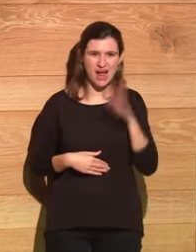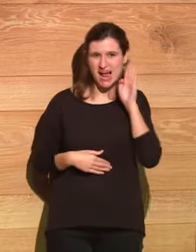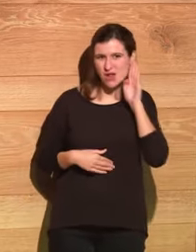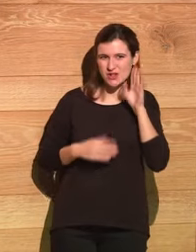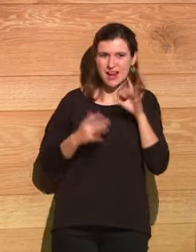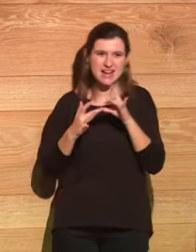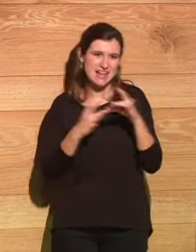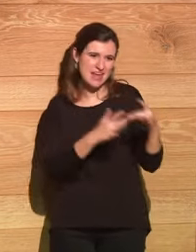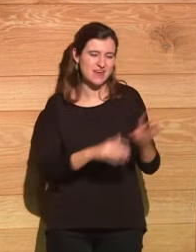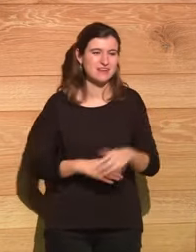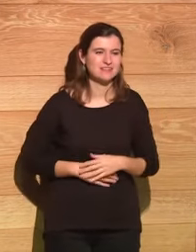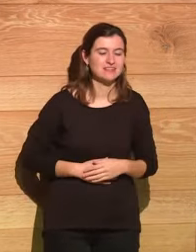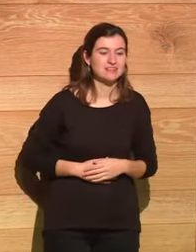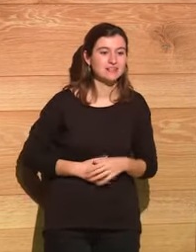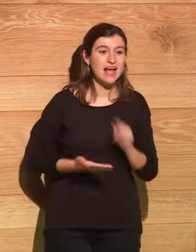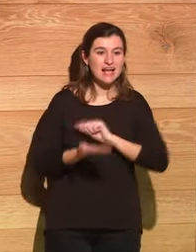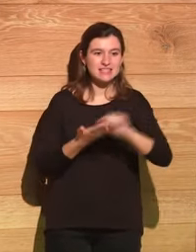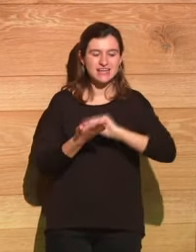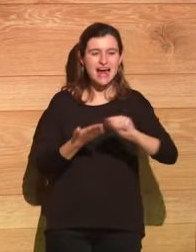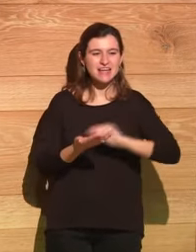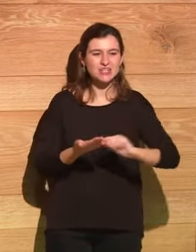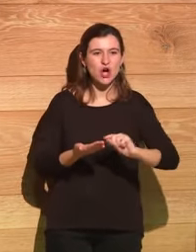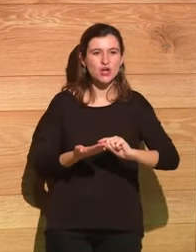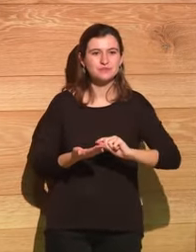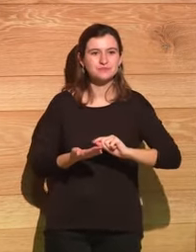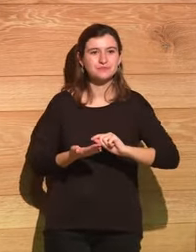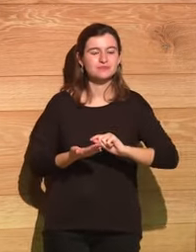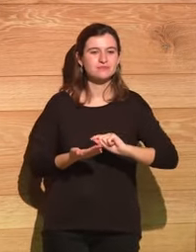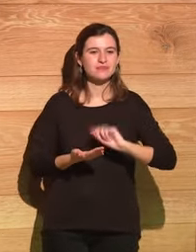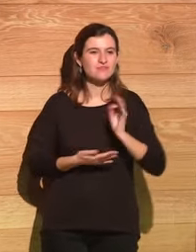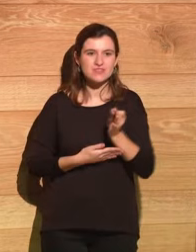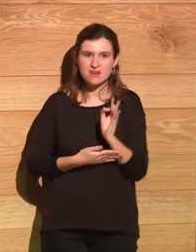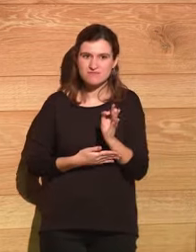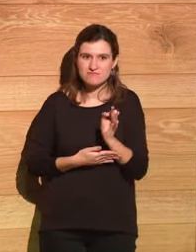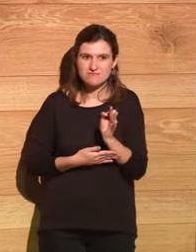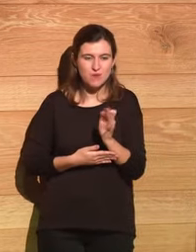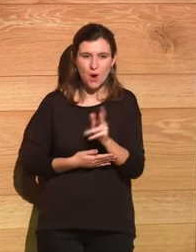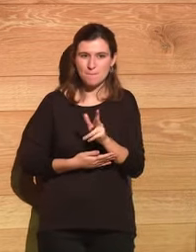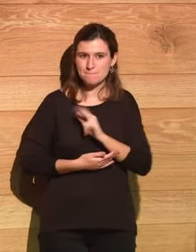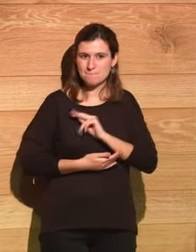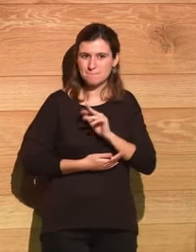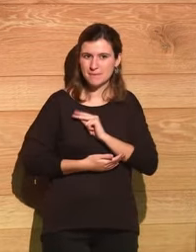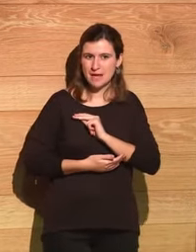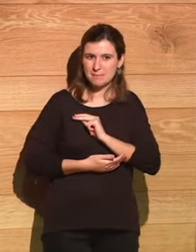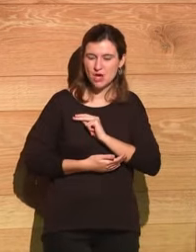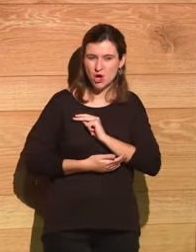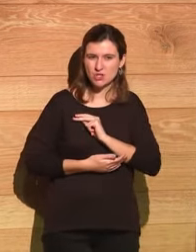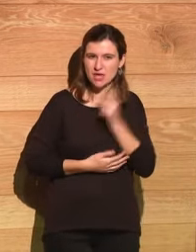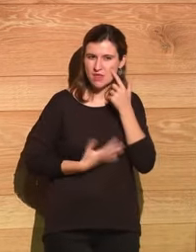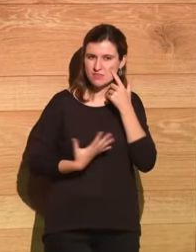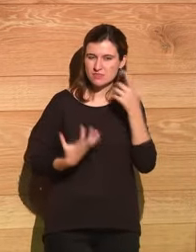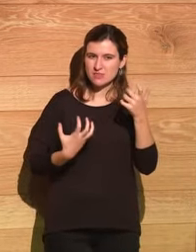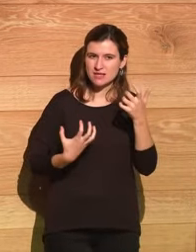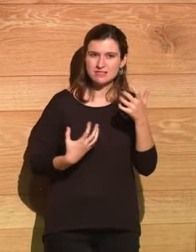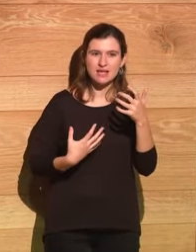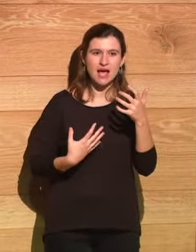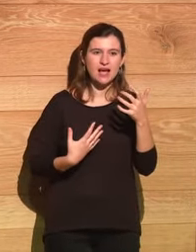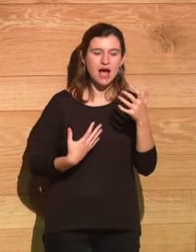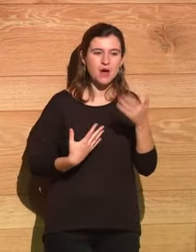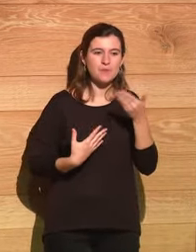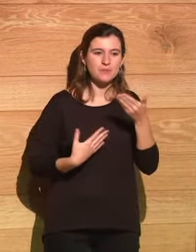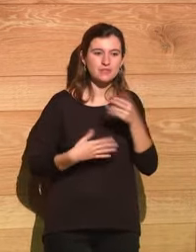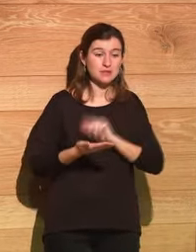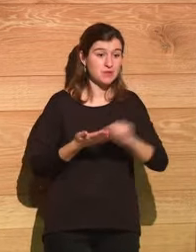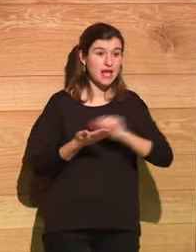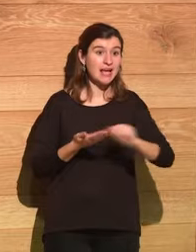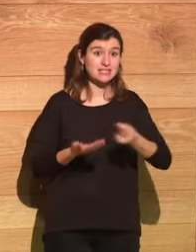apuntan. Es escritor, efectivamente, bueno, ha recibido numerosos galardones, entre los que destacamos porque es el único escritor